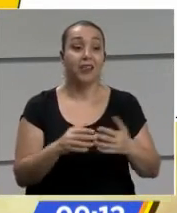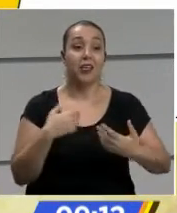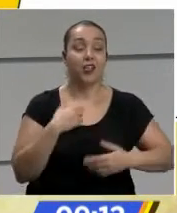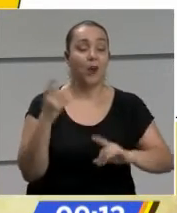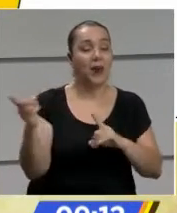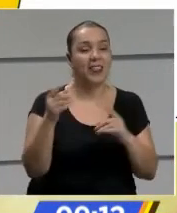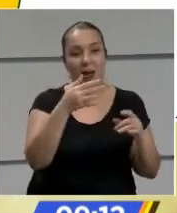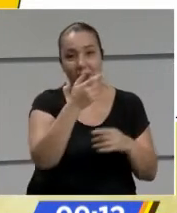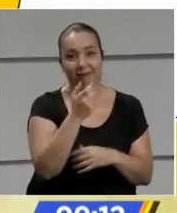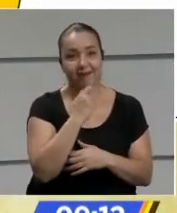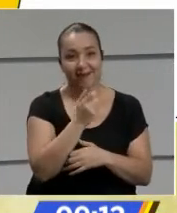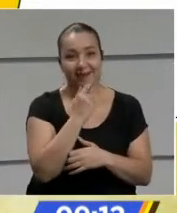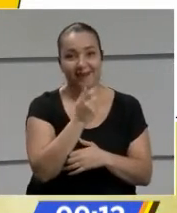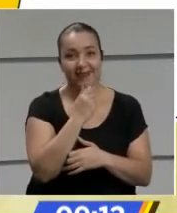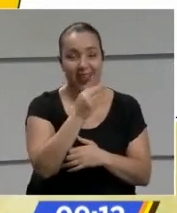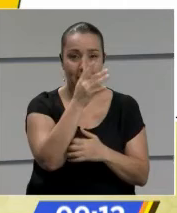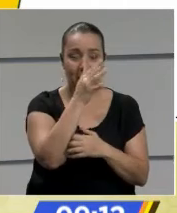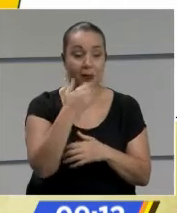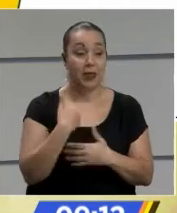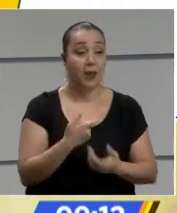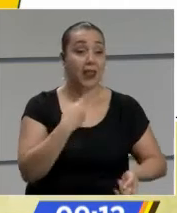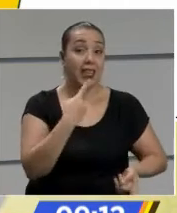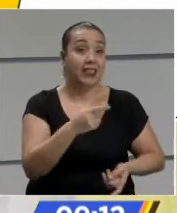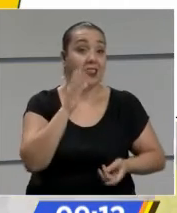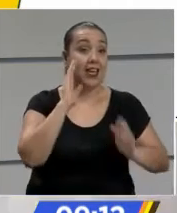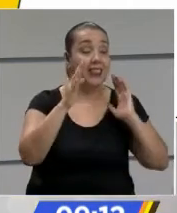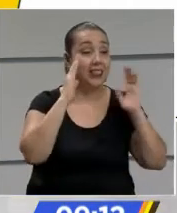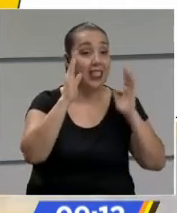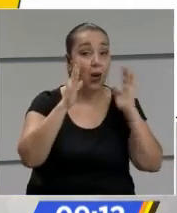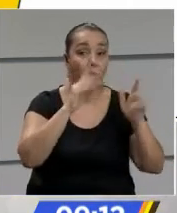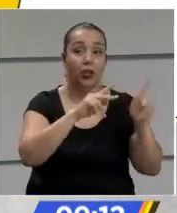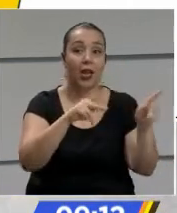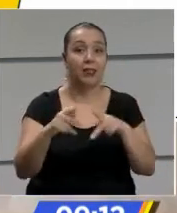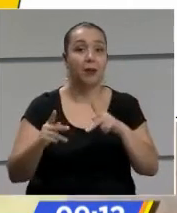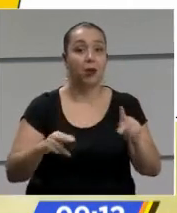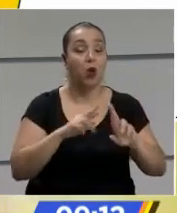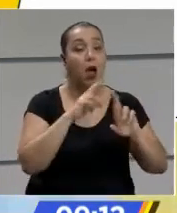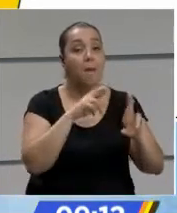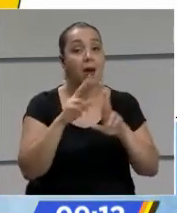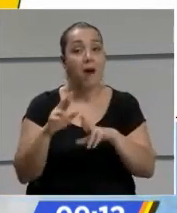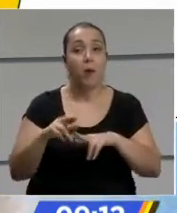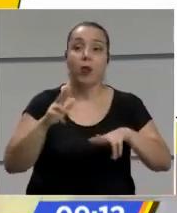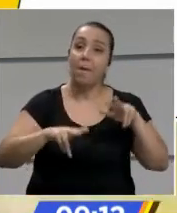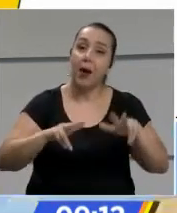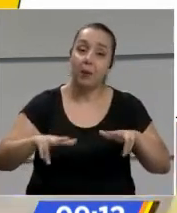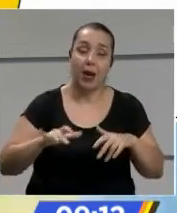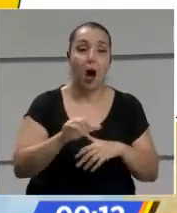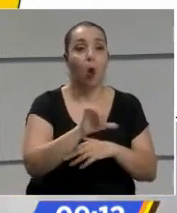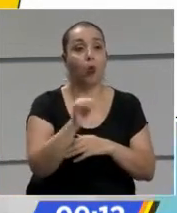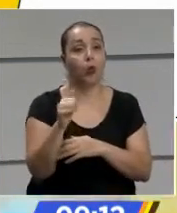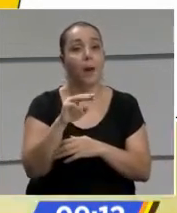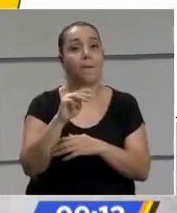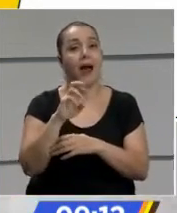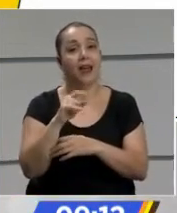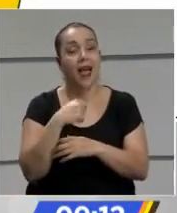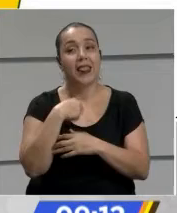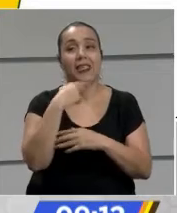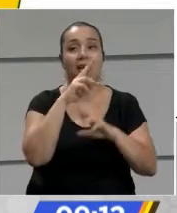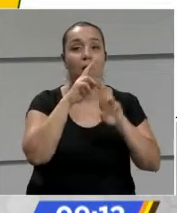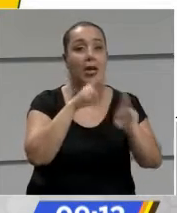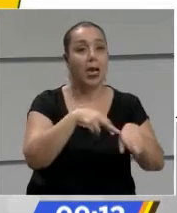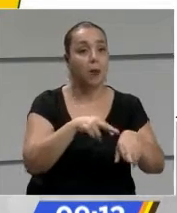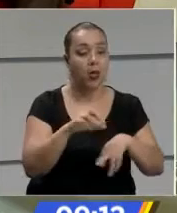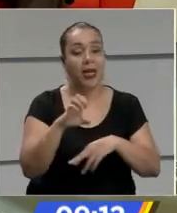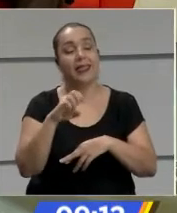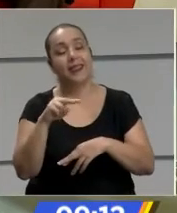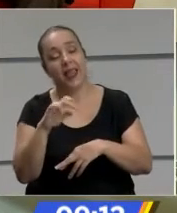No, no te vale. No, ahí la gente, salud, porque la gente también nos estaba respondiendo la parte de la marimba. María Montero lo estaba respondiendo, Cele